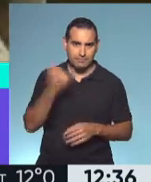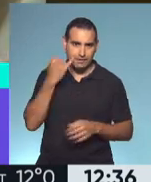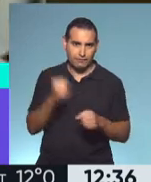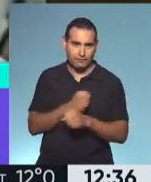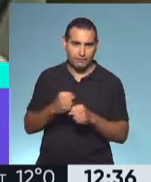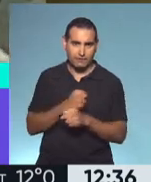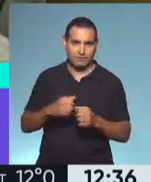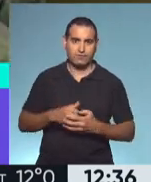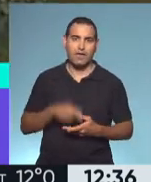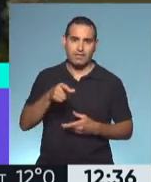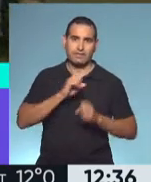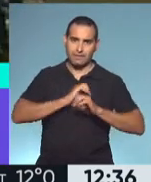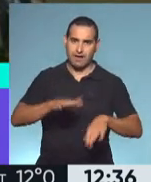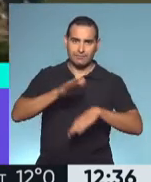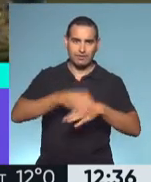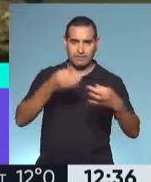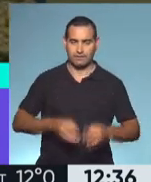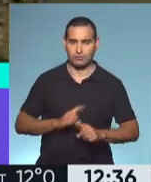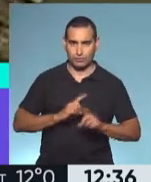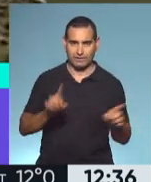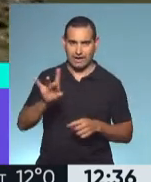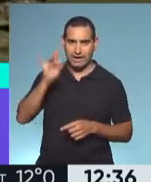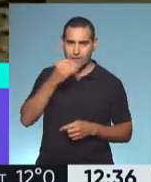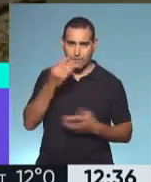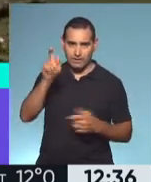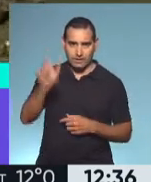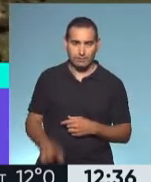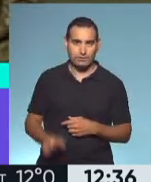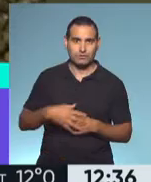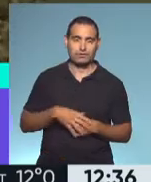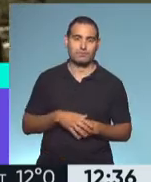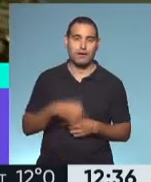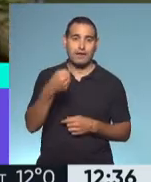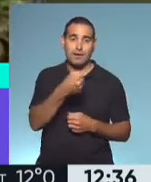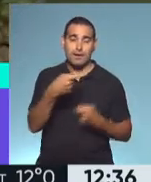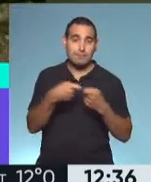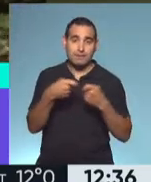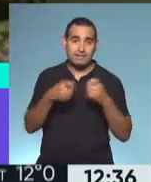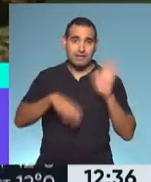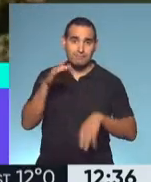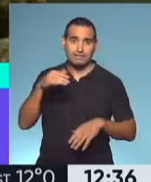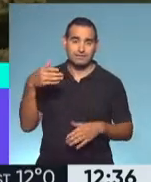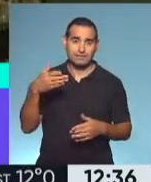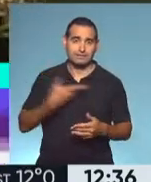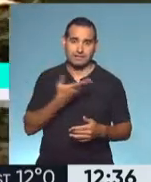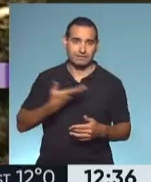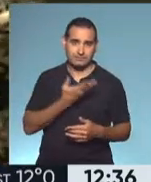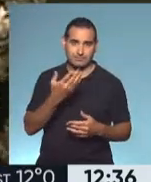confirmado. Quiero decir eso, John. Es una falta de responsabilidad de la empresa. Quiero que sepa. La compañía que más accidentes ha tenido perfecto en los últimos 10 años.